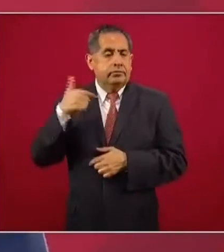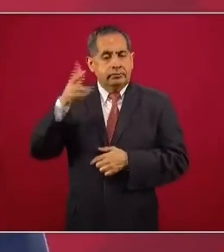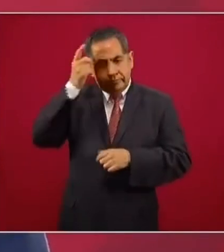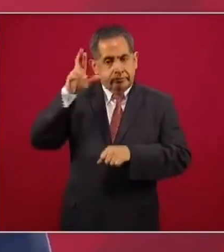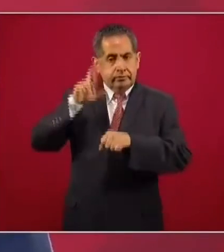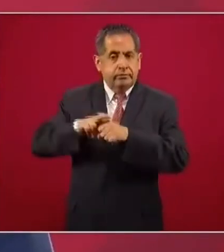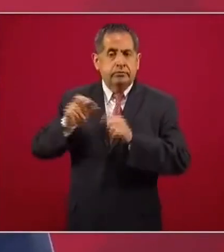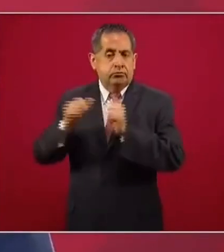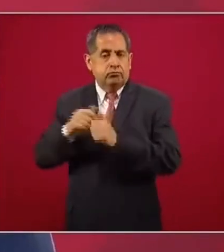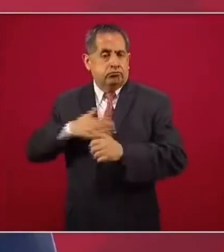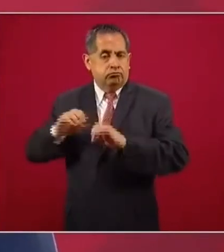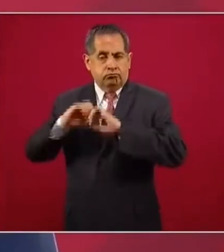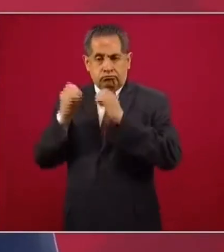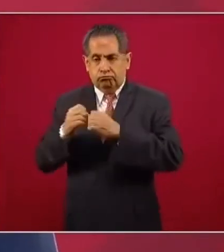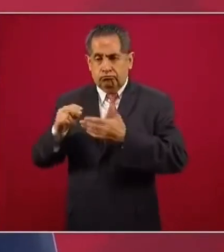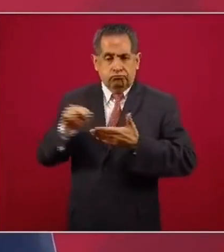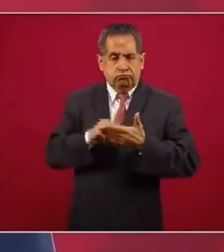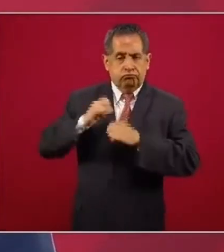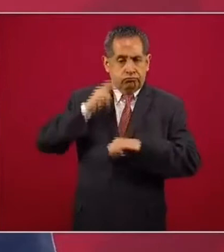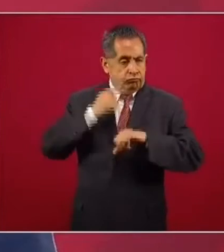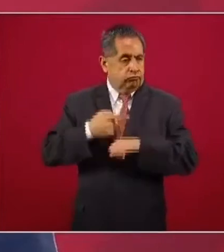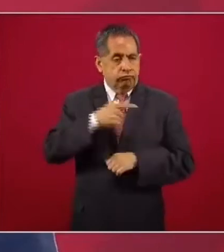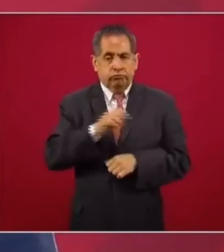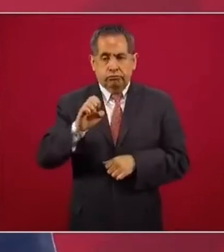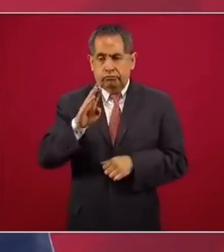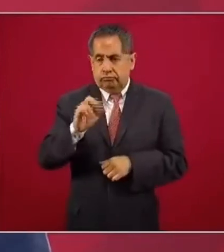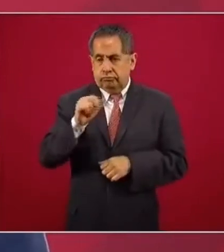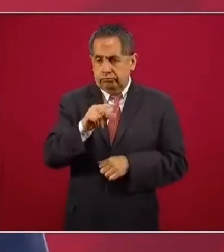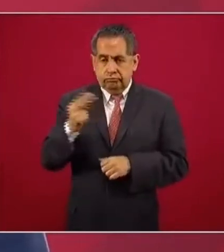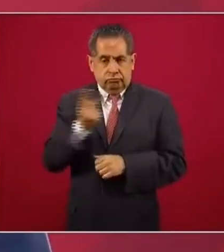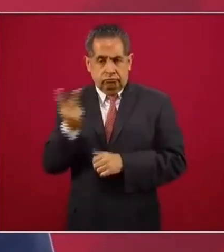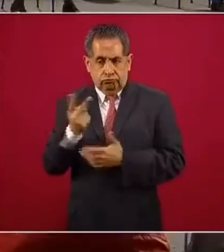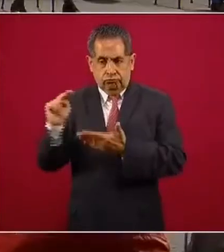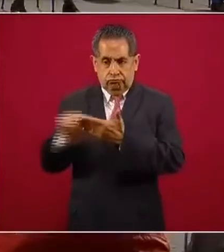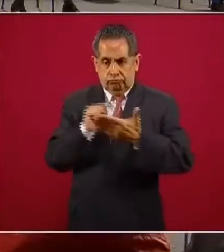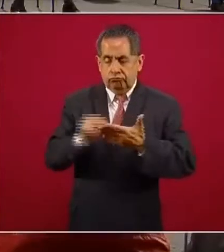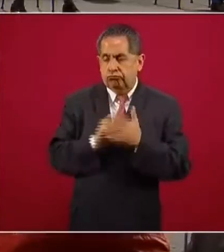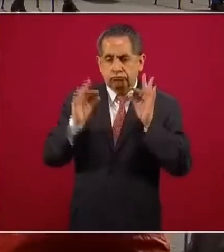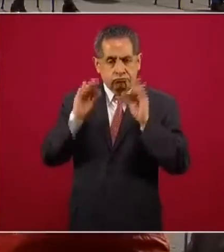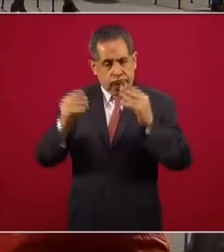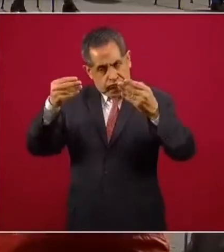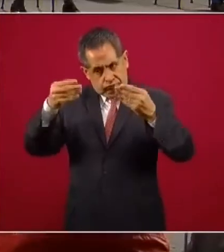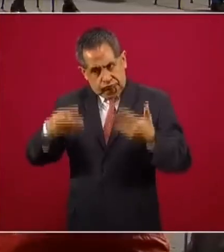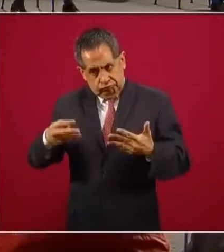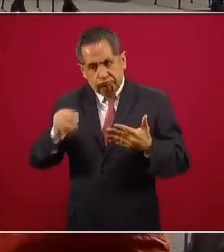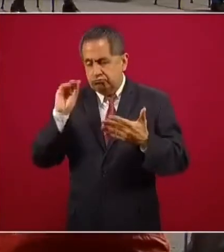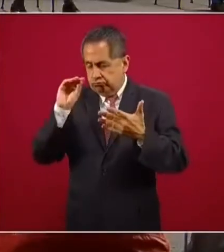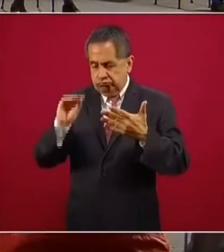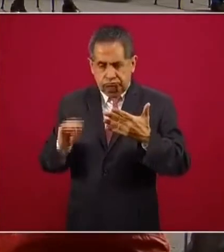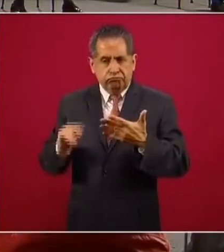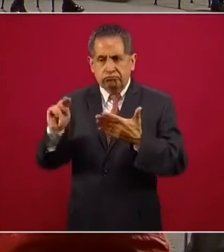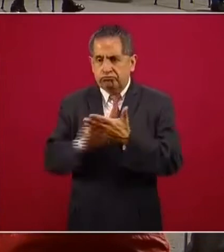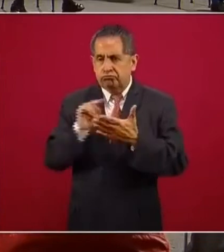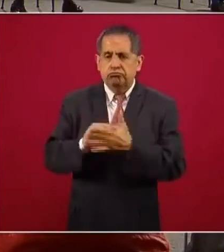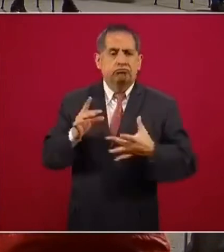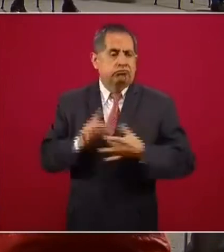de la organización, y el señor canciller Marcelo Ebrard. Ha sido un marco en las relaciones entre UNOPS y